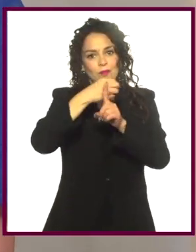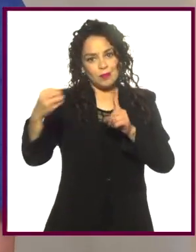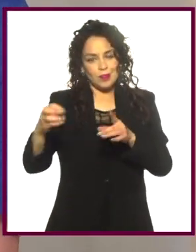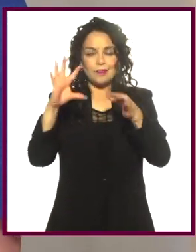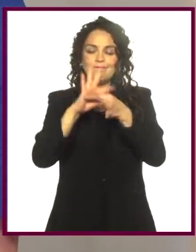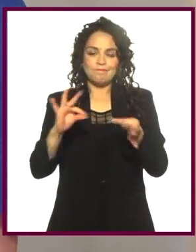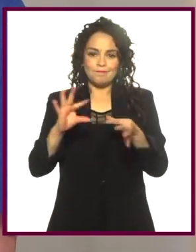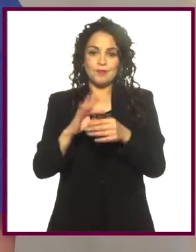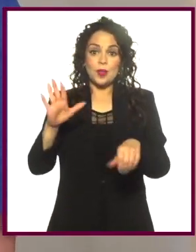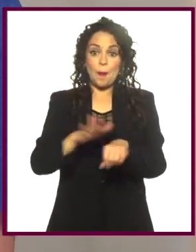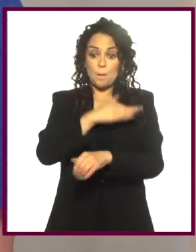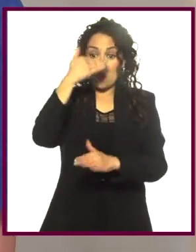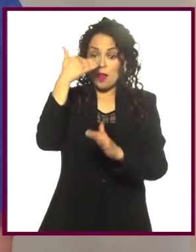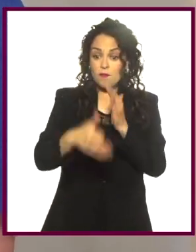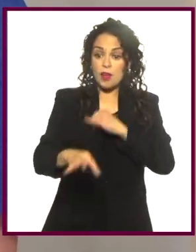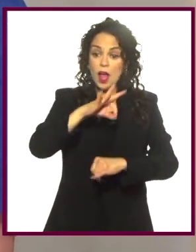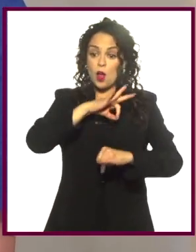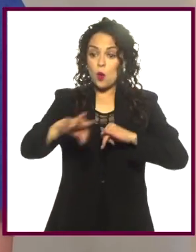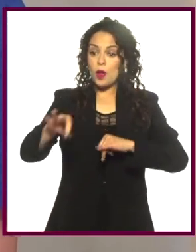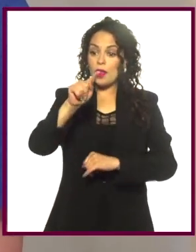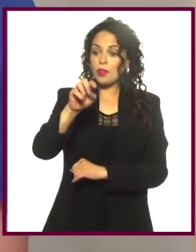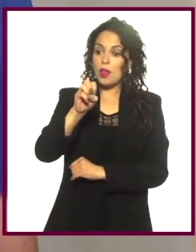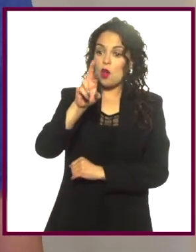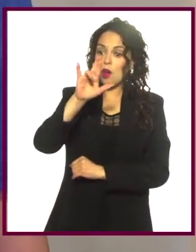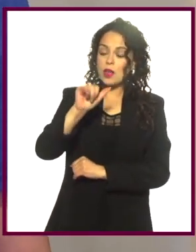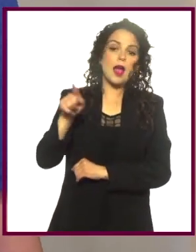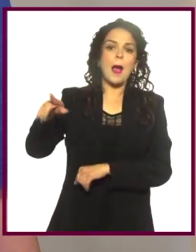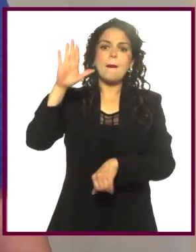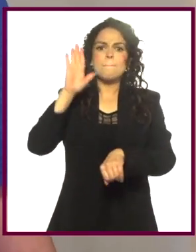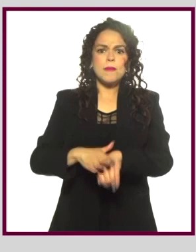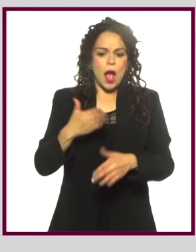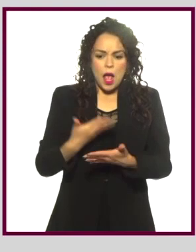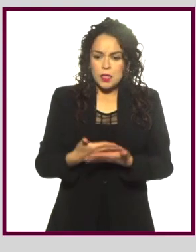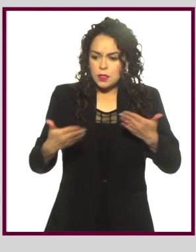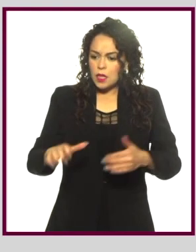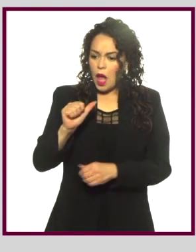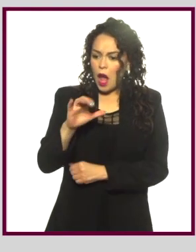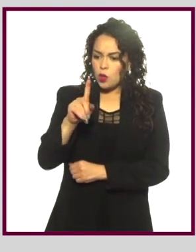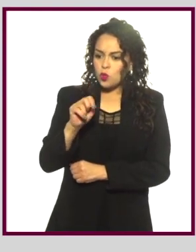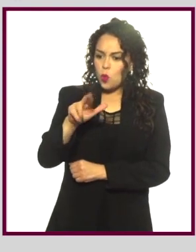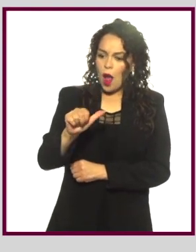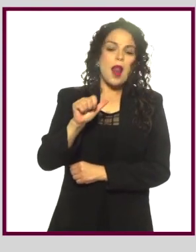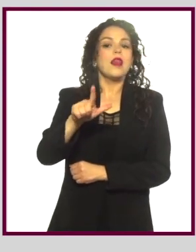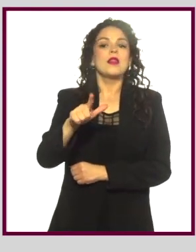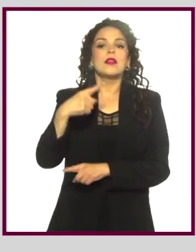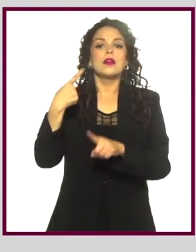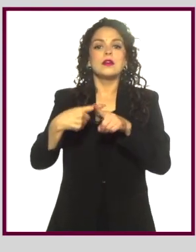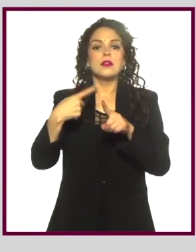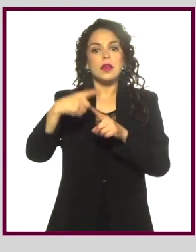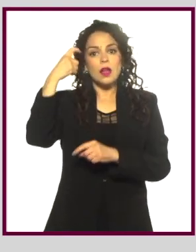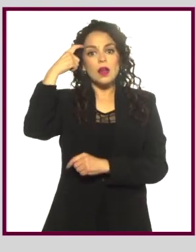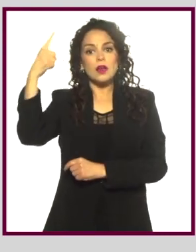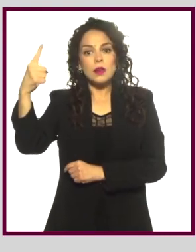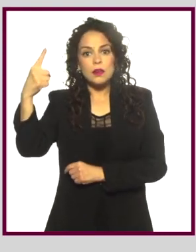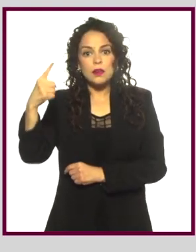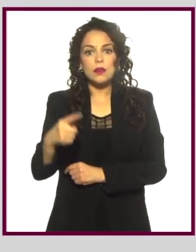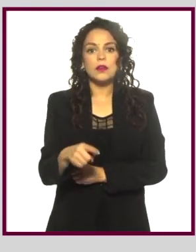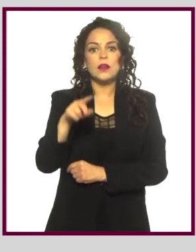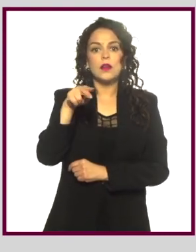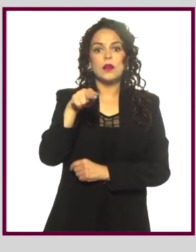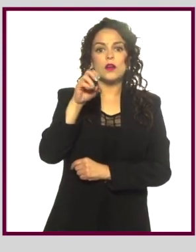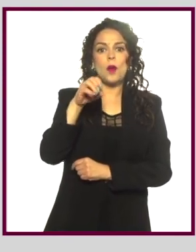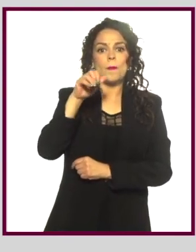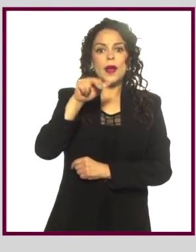porque aún nos falta la última teoría, que es de las más actuales, y fue propuesta por Noam Chomsky,